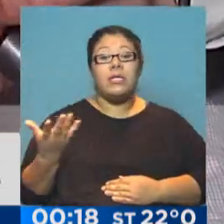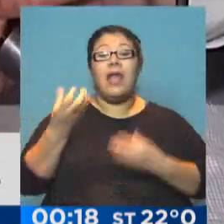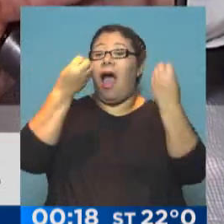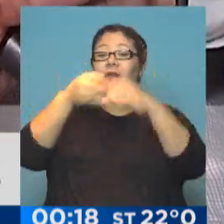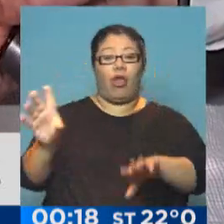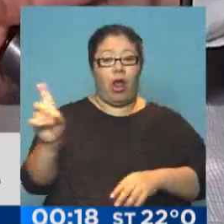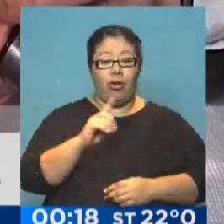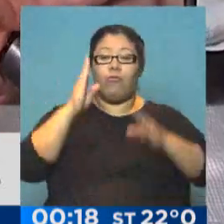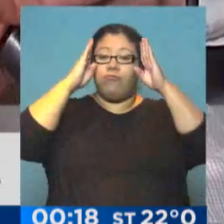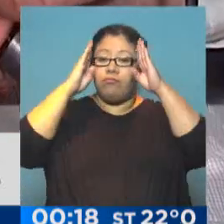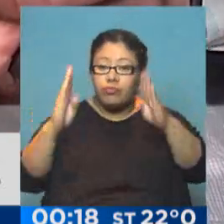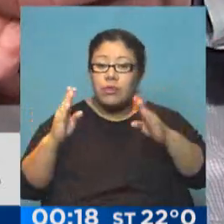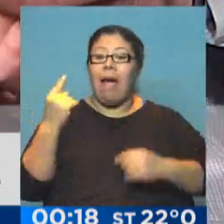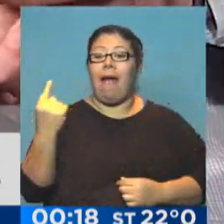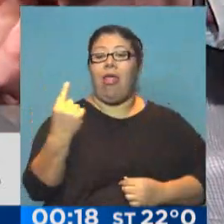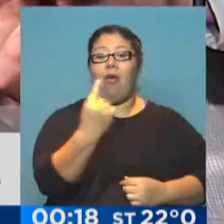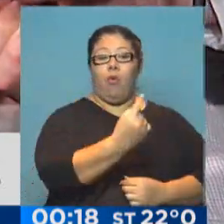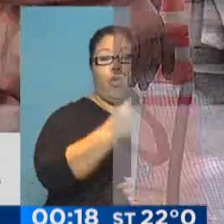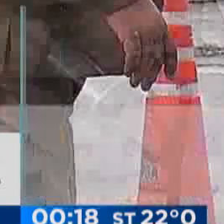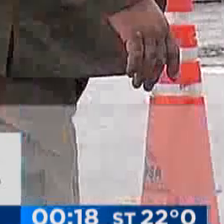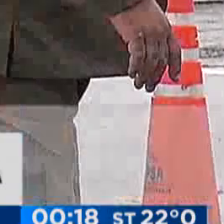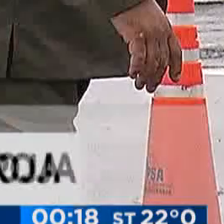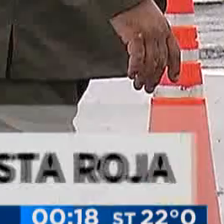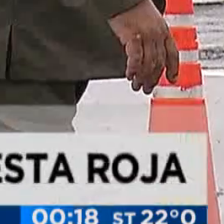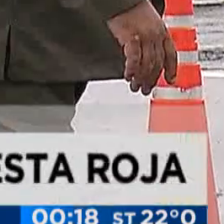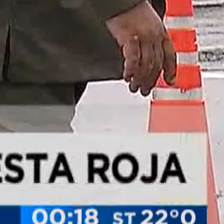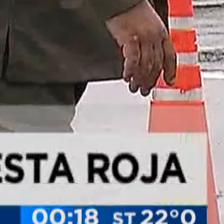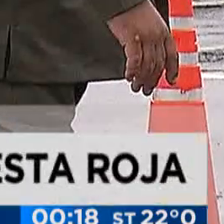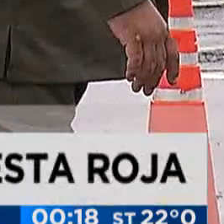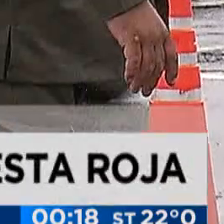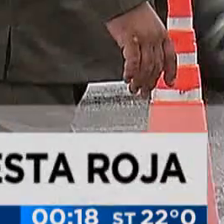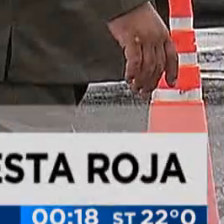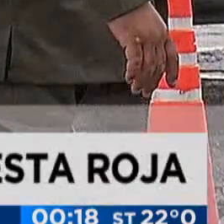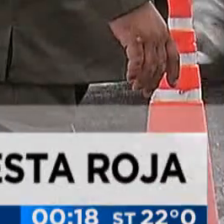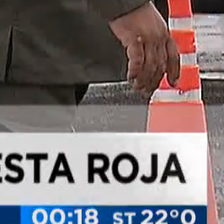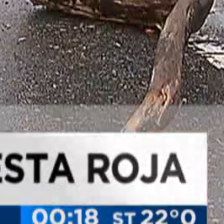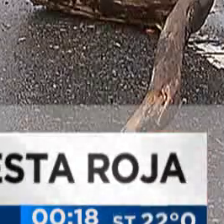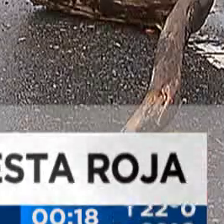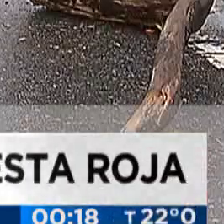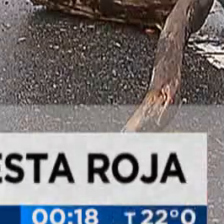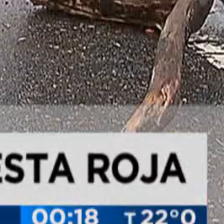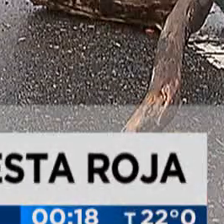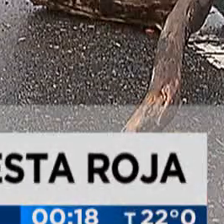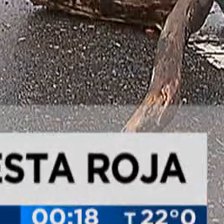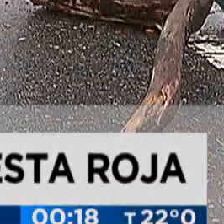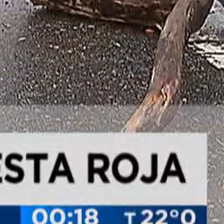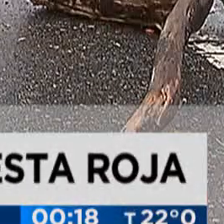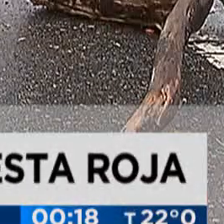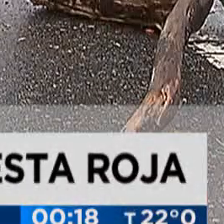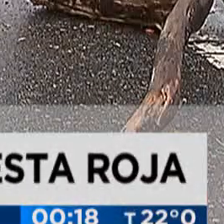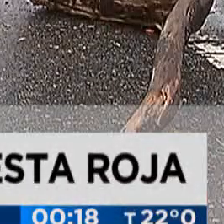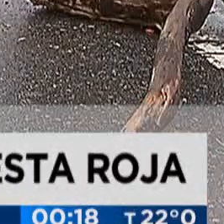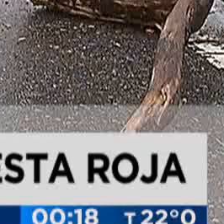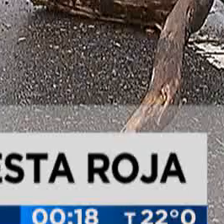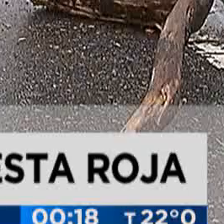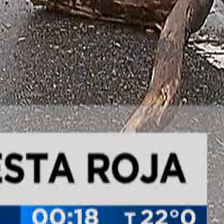estar atentos a cada uno de los requerimientos que ellos tienen y que vamos a acompañar en todo lo que nos establezca la jueza para poder llegar a una situación